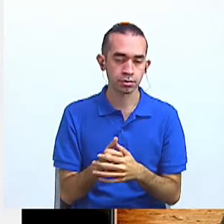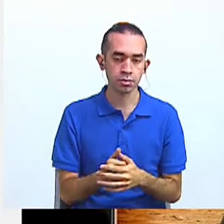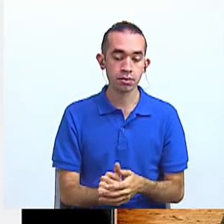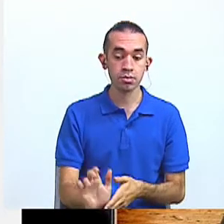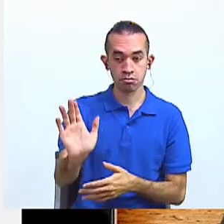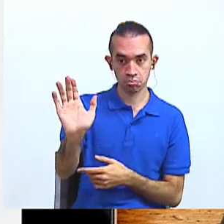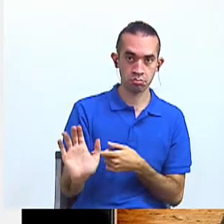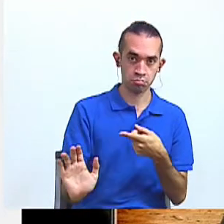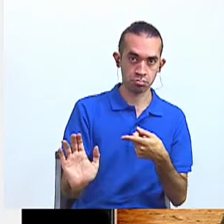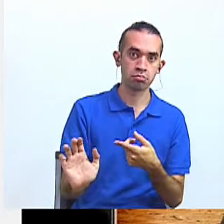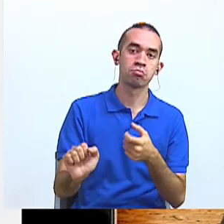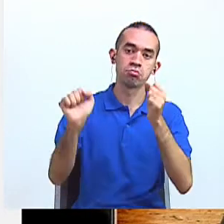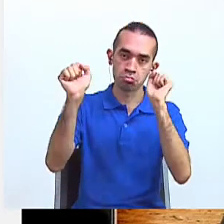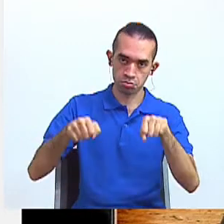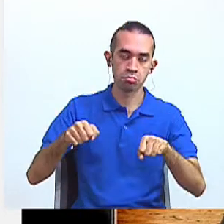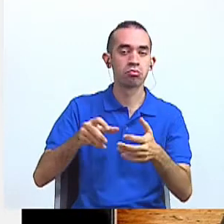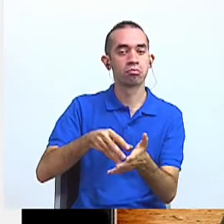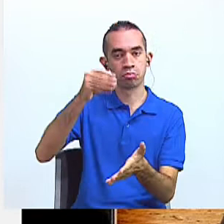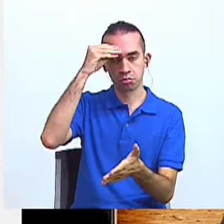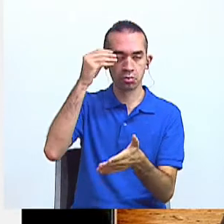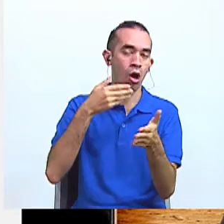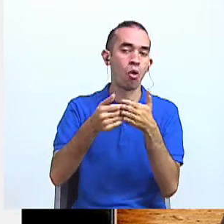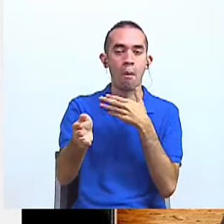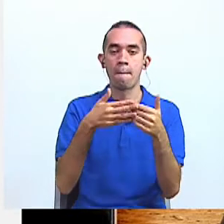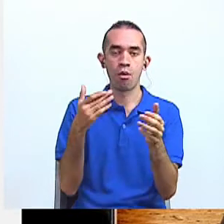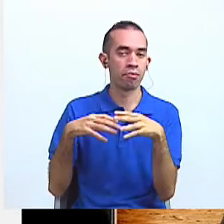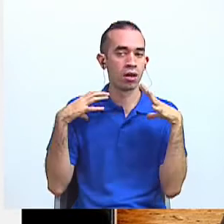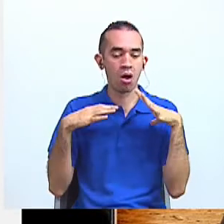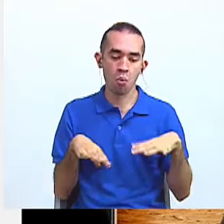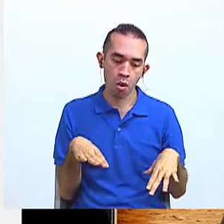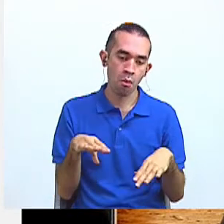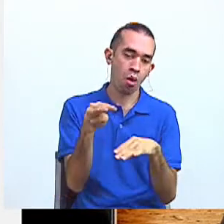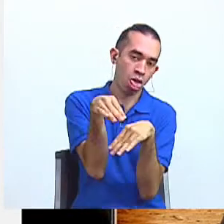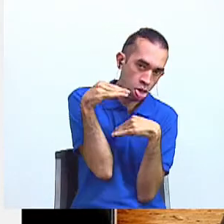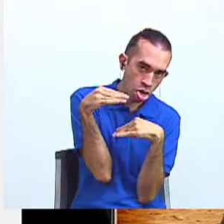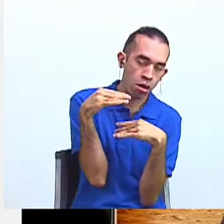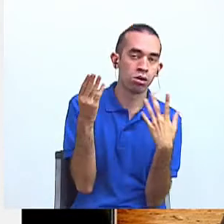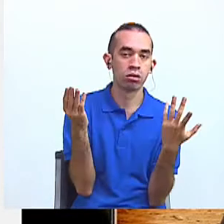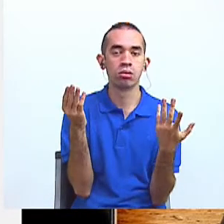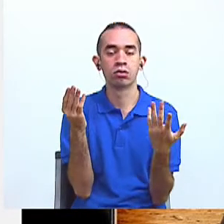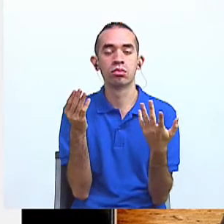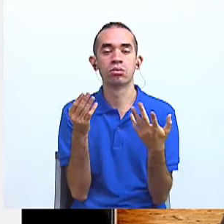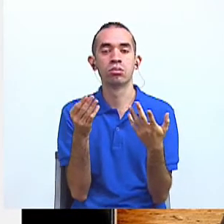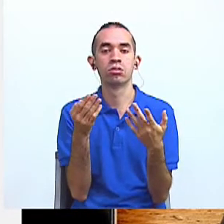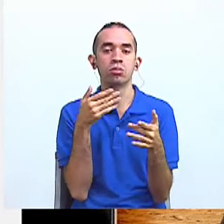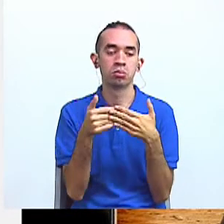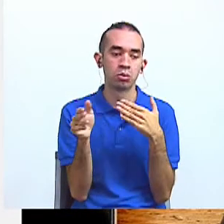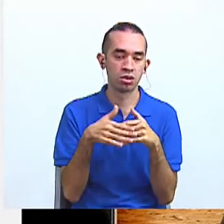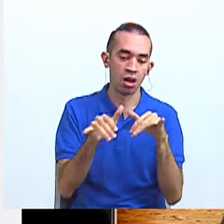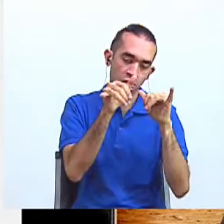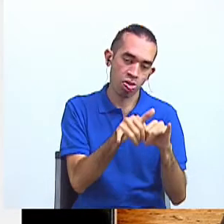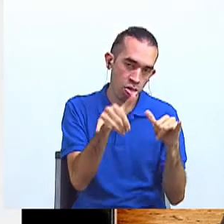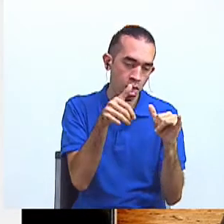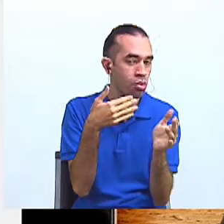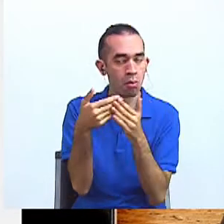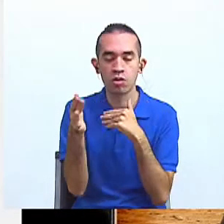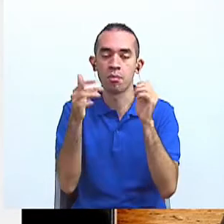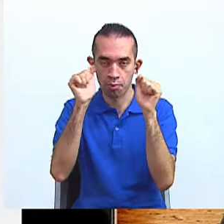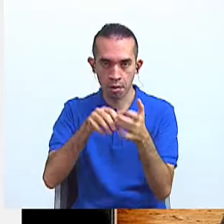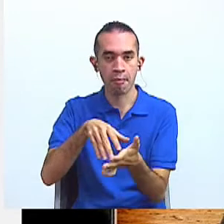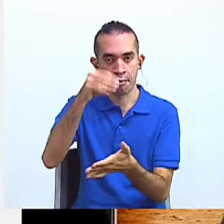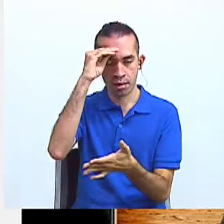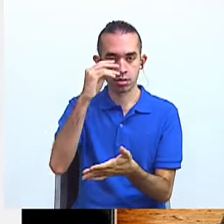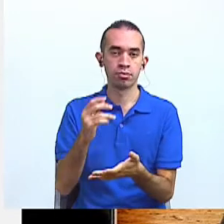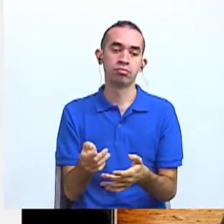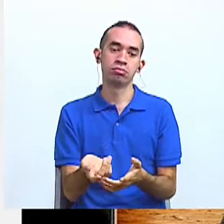niño puede aprender a pesar de las limitaciones físicas y espaciales, cómo la